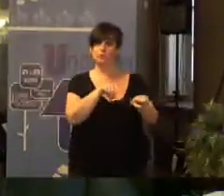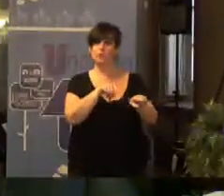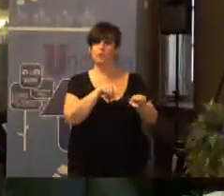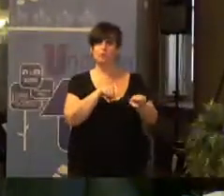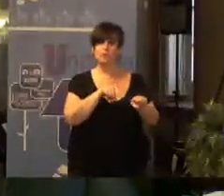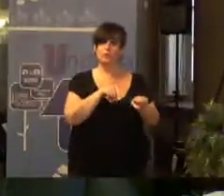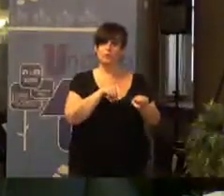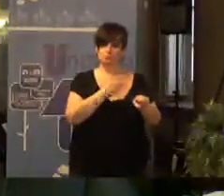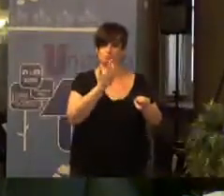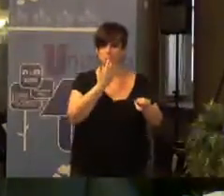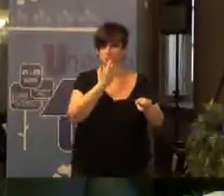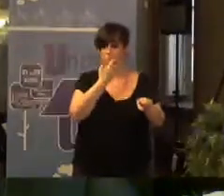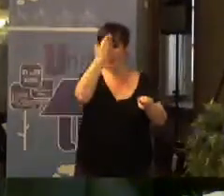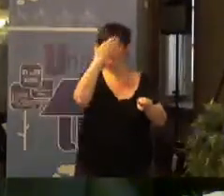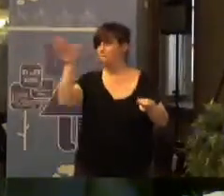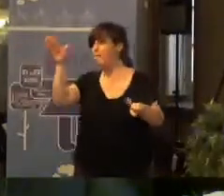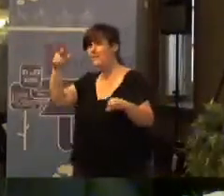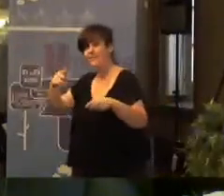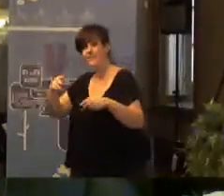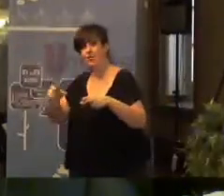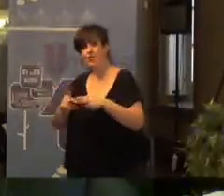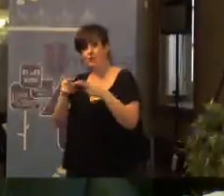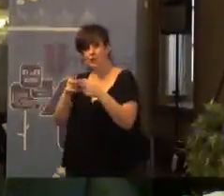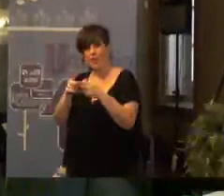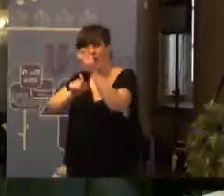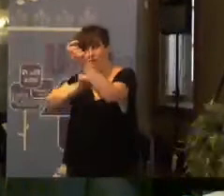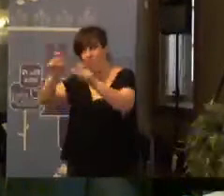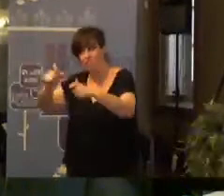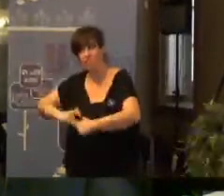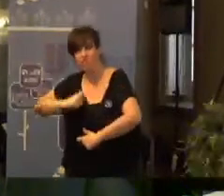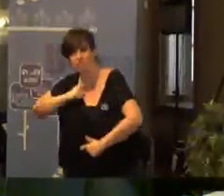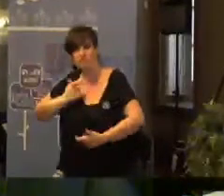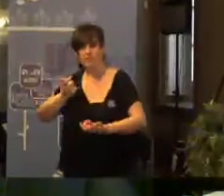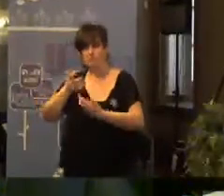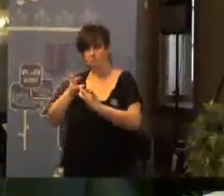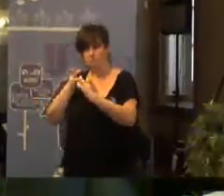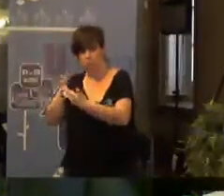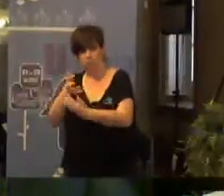que mentras a sociedade chamada civil ou esos grupos sociais máis